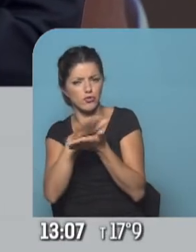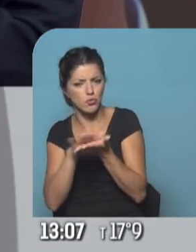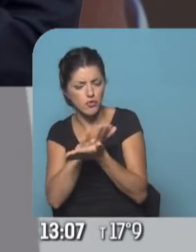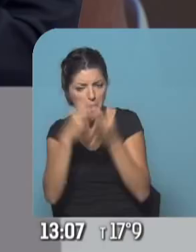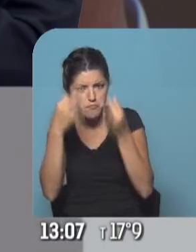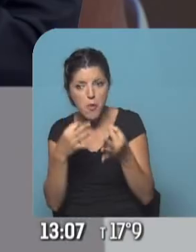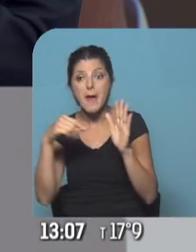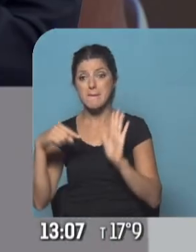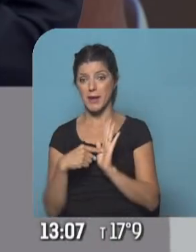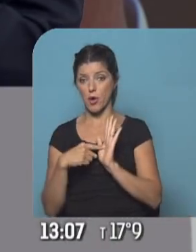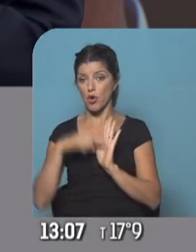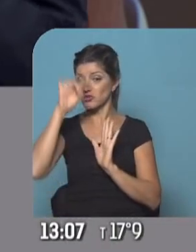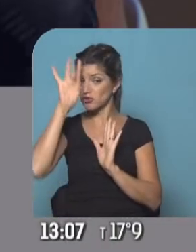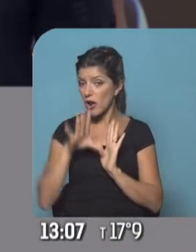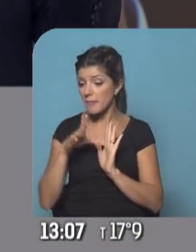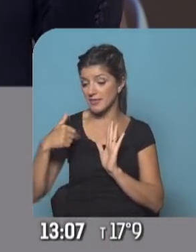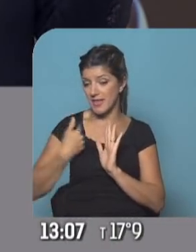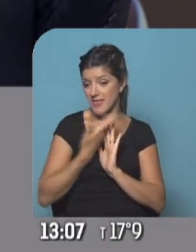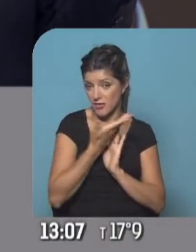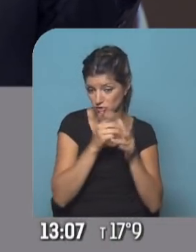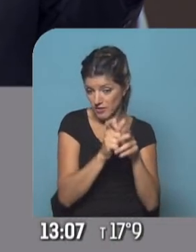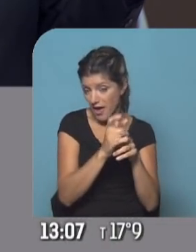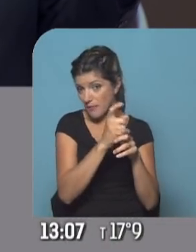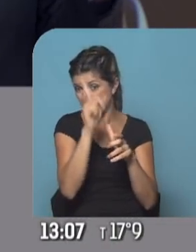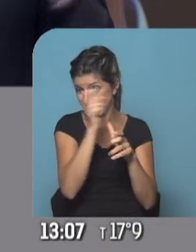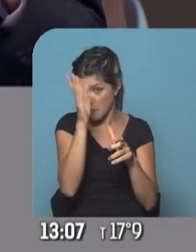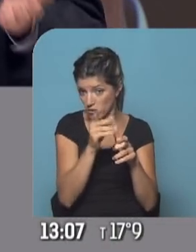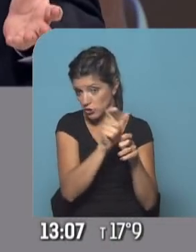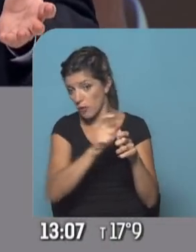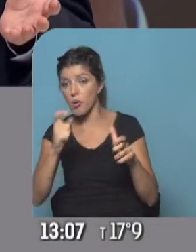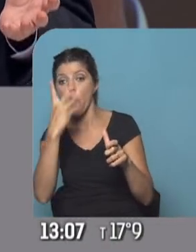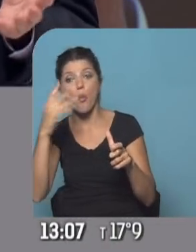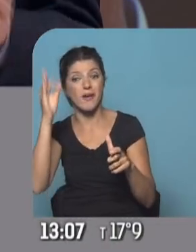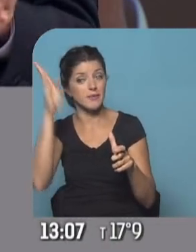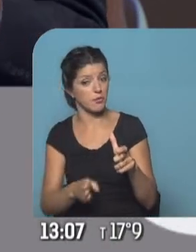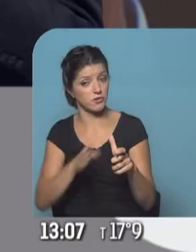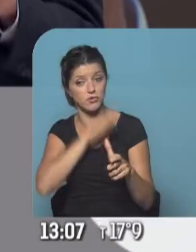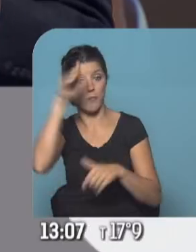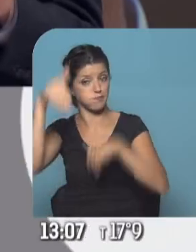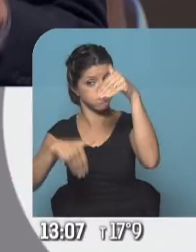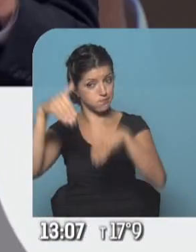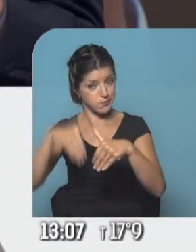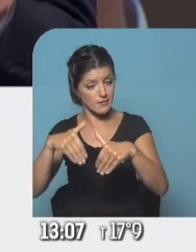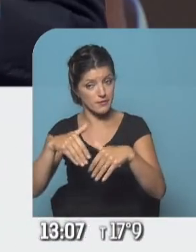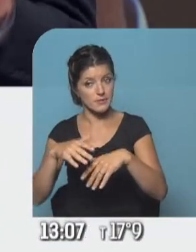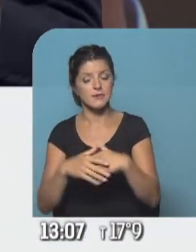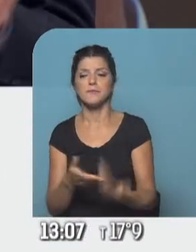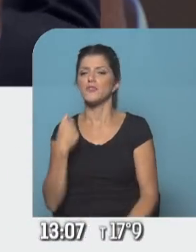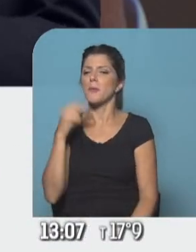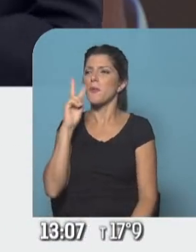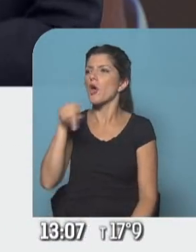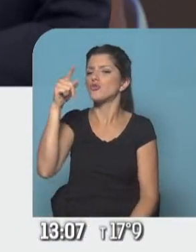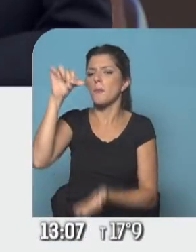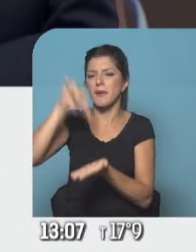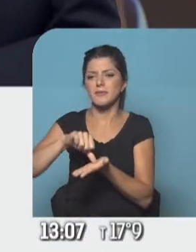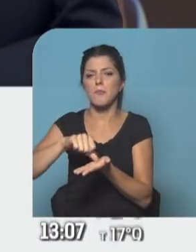el 40% de la sociedad. Acabamos de ver las elecciones en Venezuela, donde votó el 85%. Entonces ahí la cuestión de la democracia, ¿cómo ves vos esas